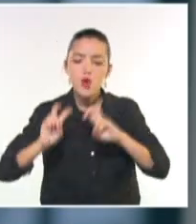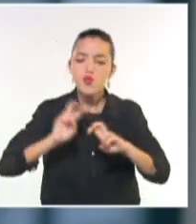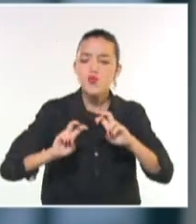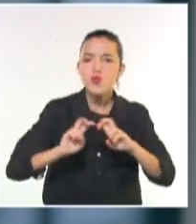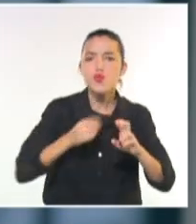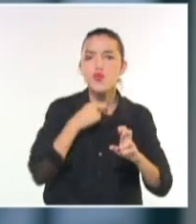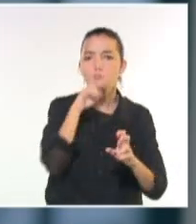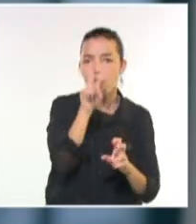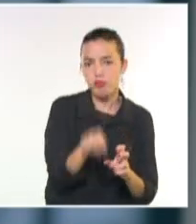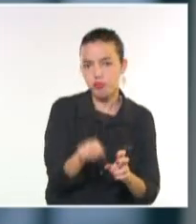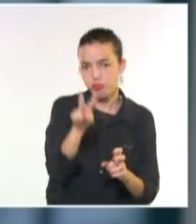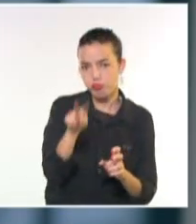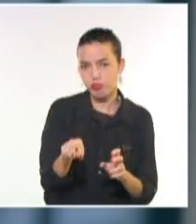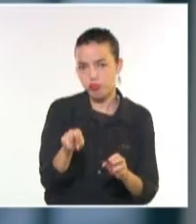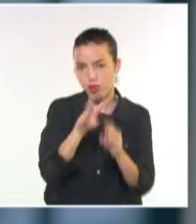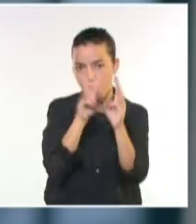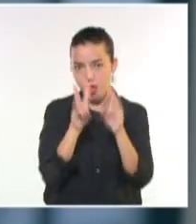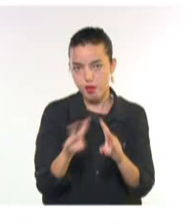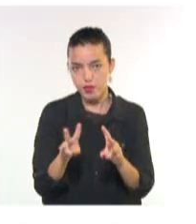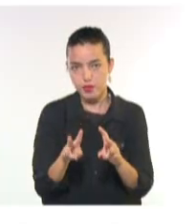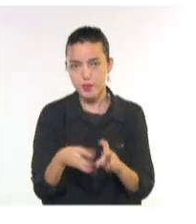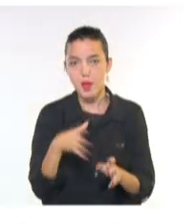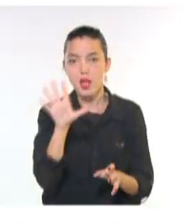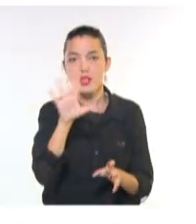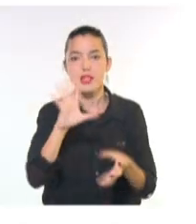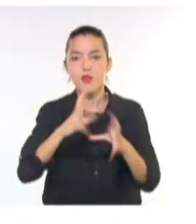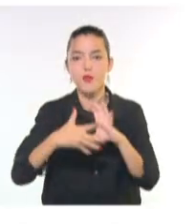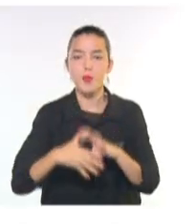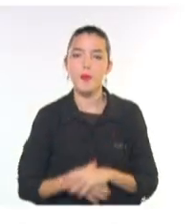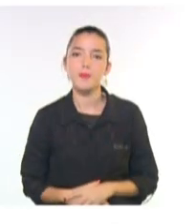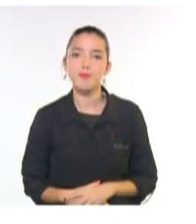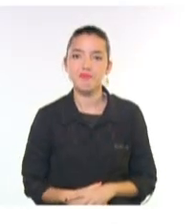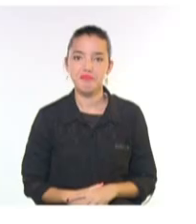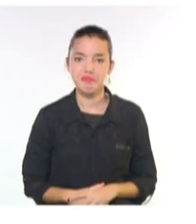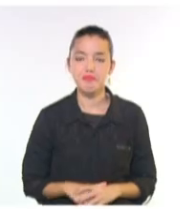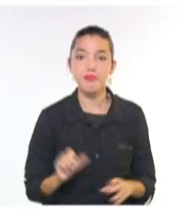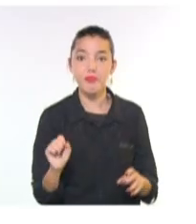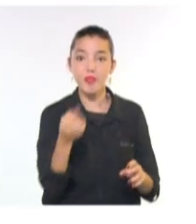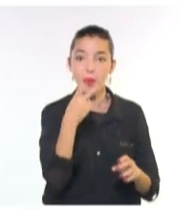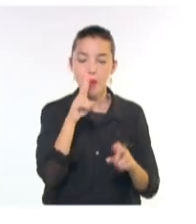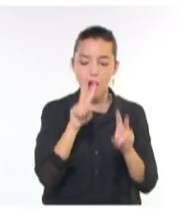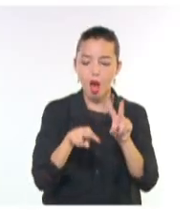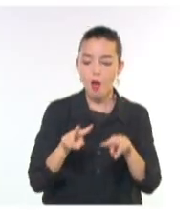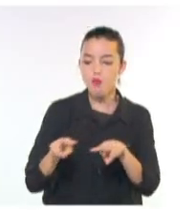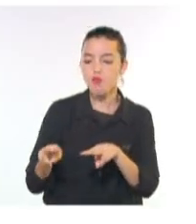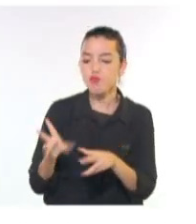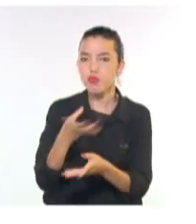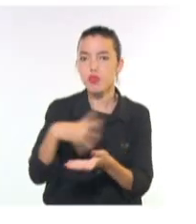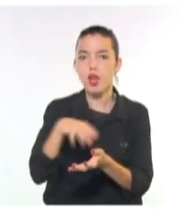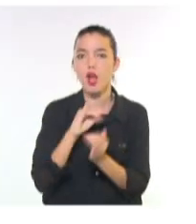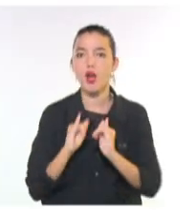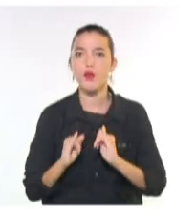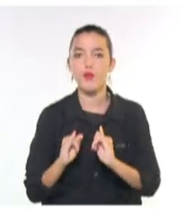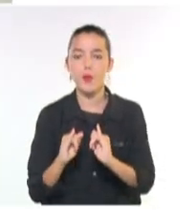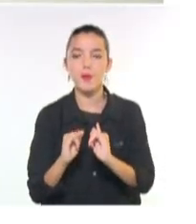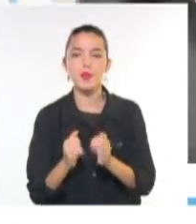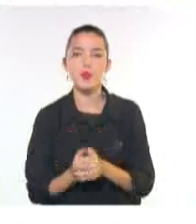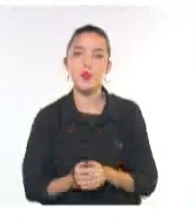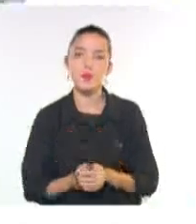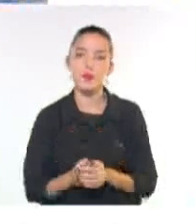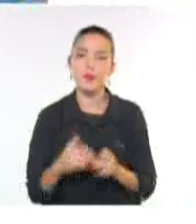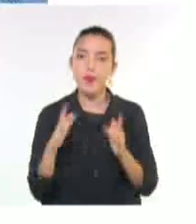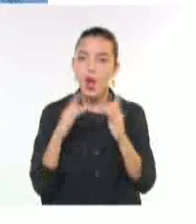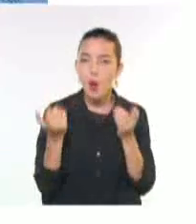redes? Compartimos 5 claves. Primero, revise la fuente de información. ¿Es una cuenta oficial, el perfil